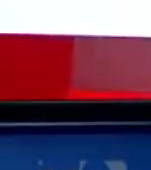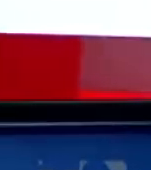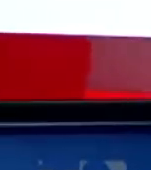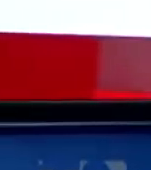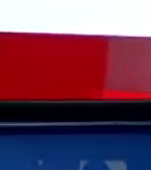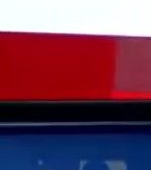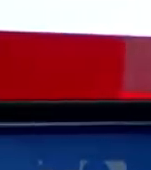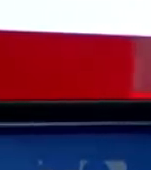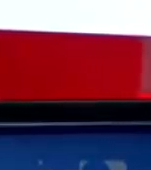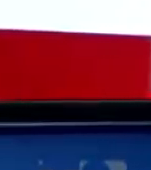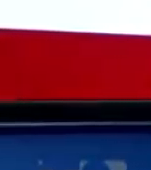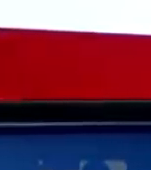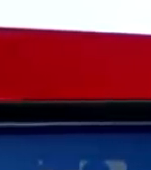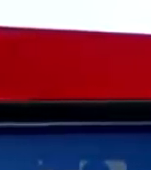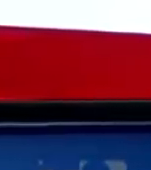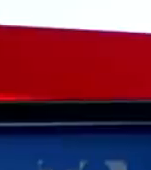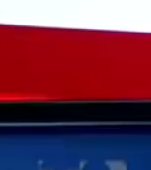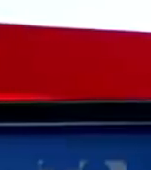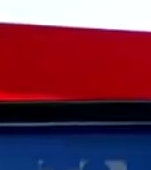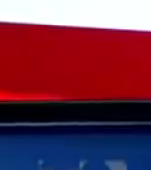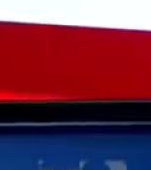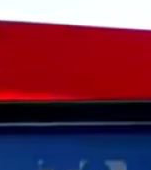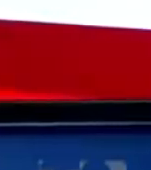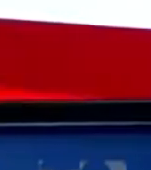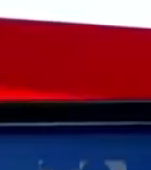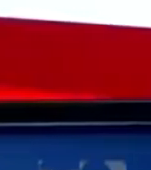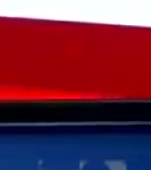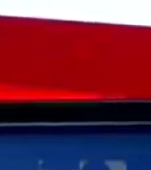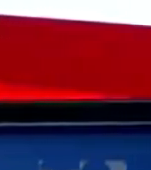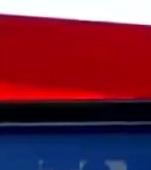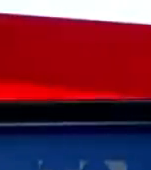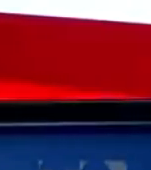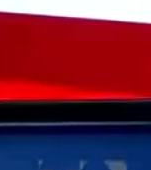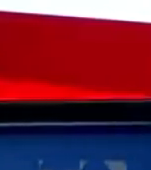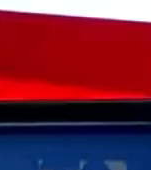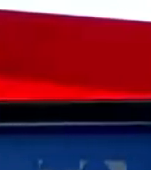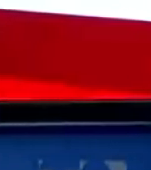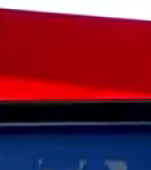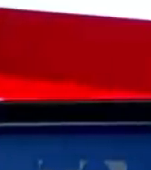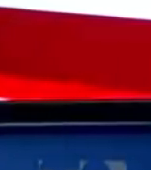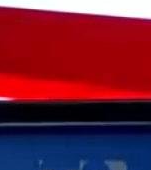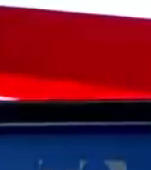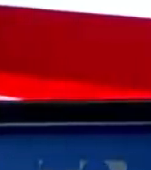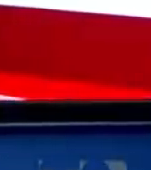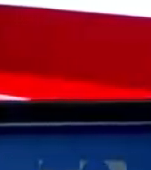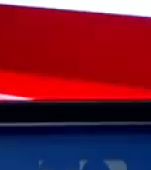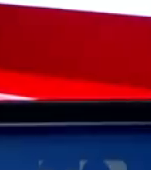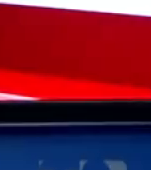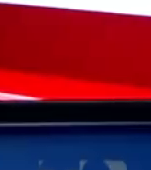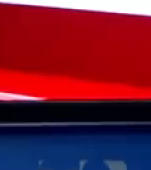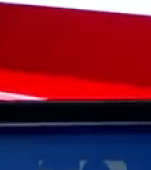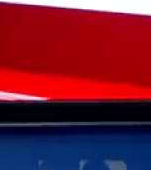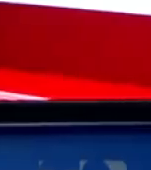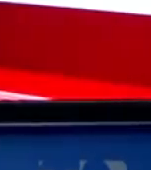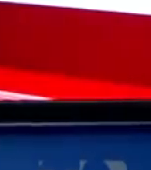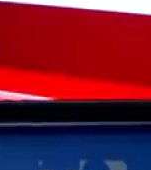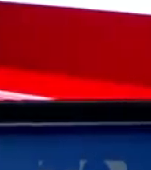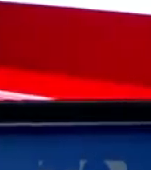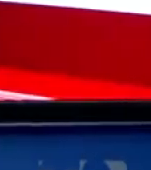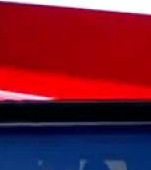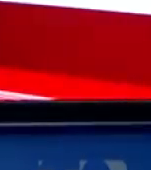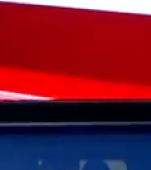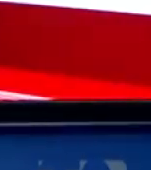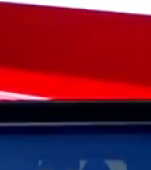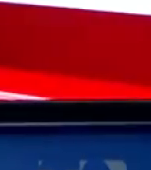inicialmente como una muerte natural y dio un giro inesperado al descubrirse que ella habría sido ultrajada sexualmente por su propio padre,